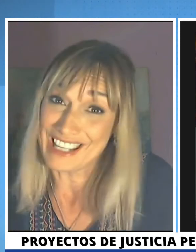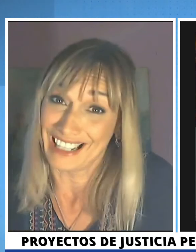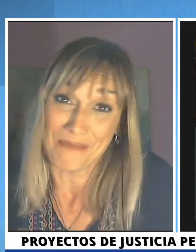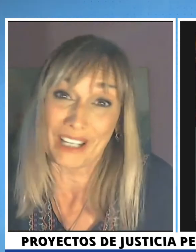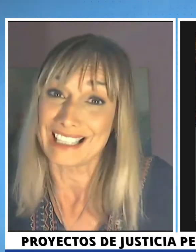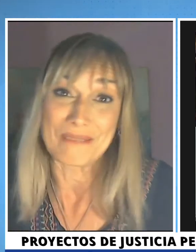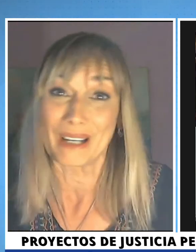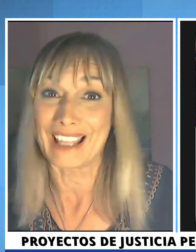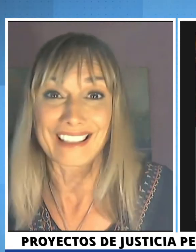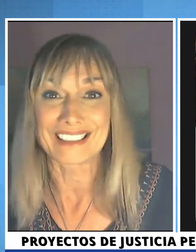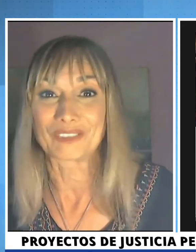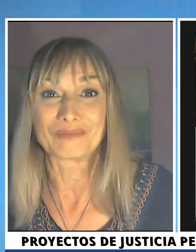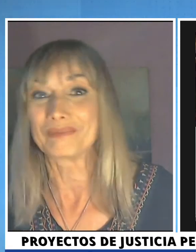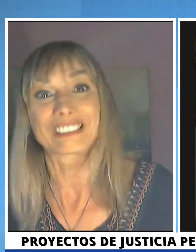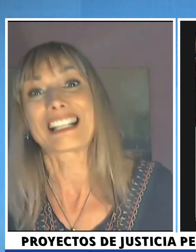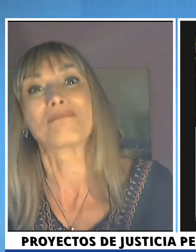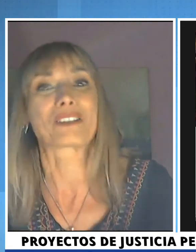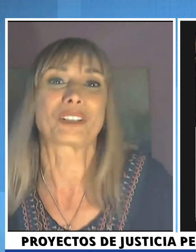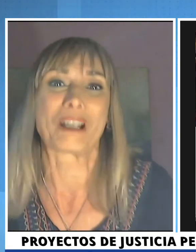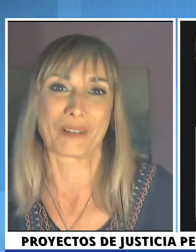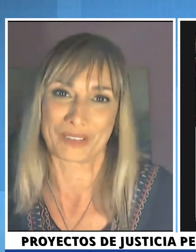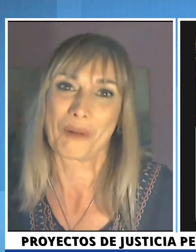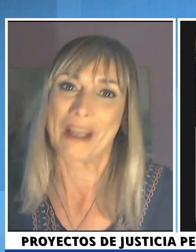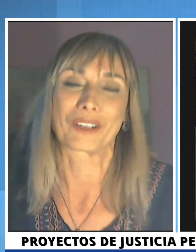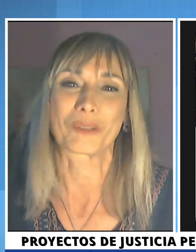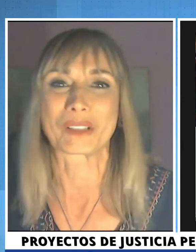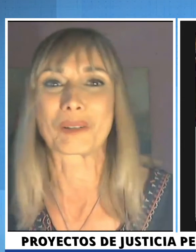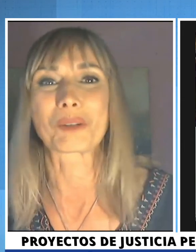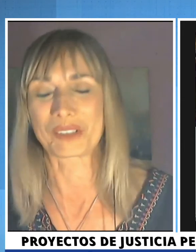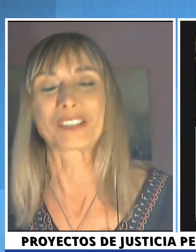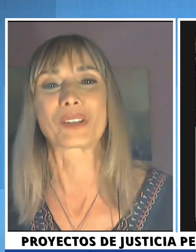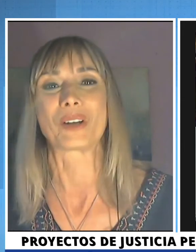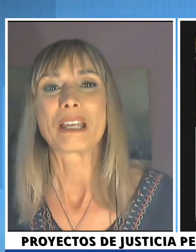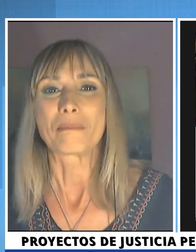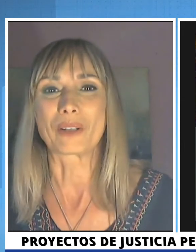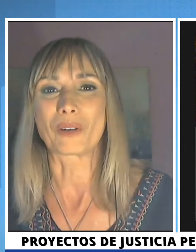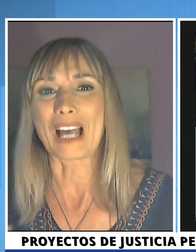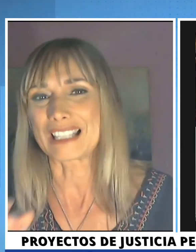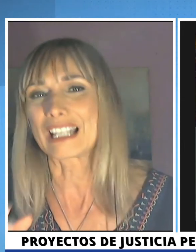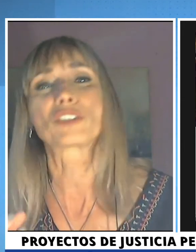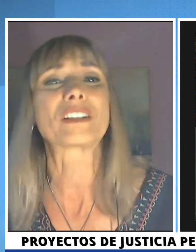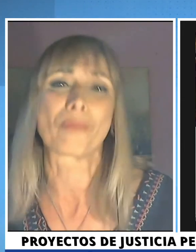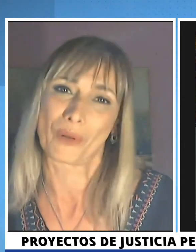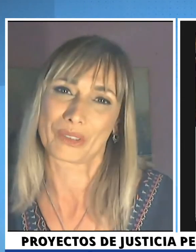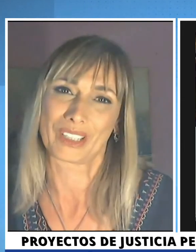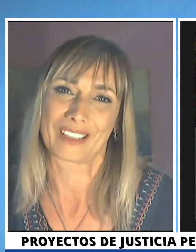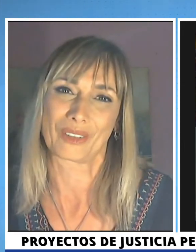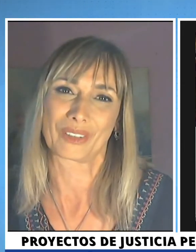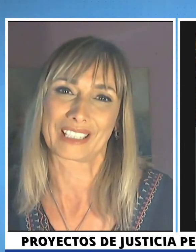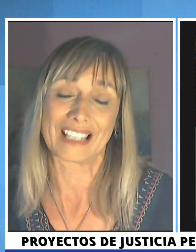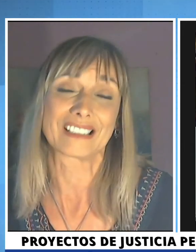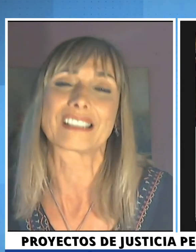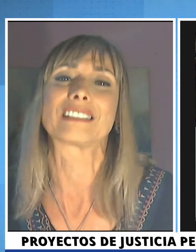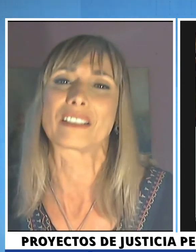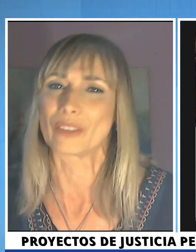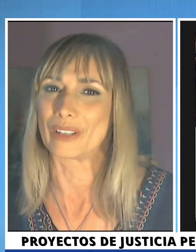minoría, las mujeres en verdad son casi mayoría, porque somos más que los hombres incluso por censo, pero aquellas que no tienen voz, que están